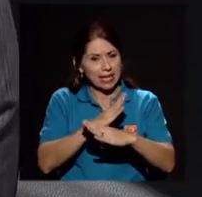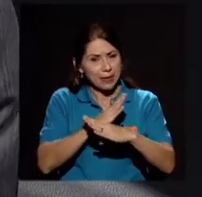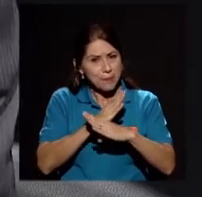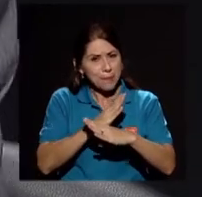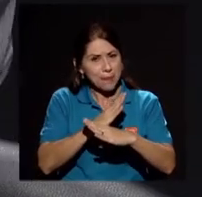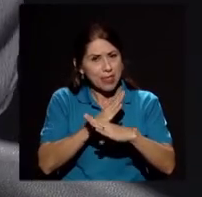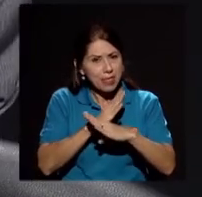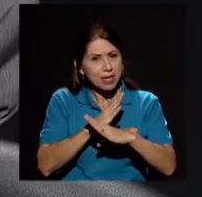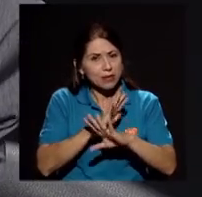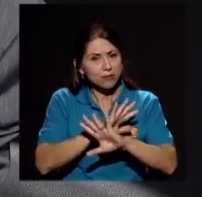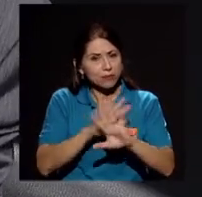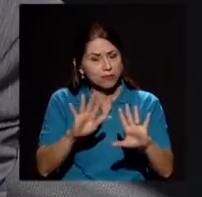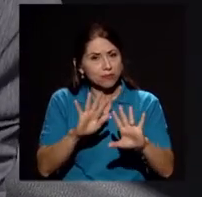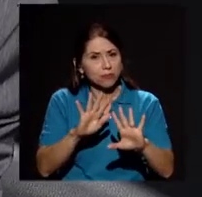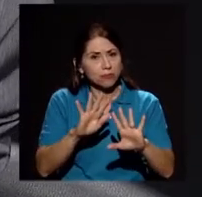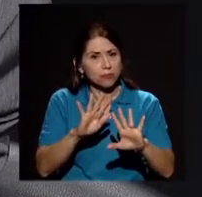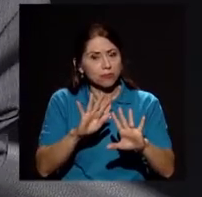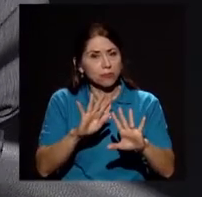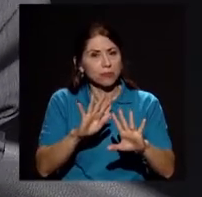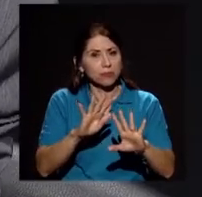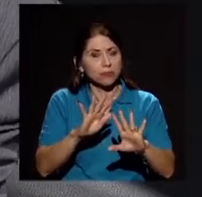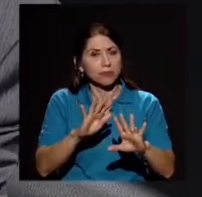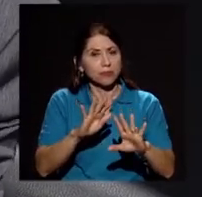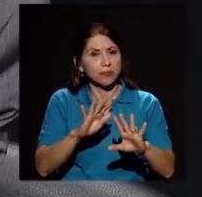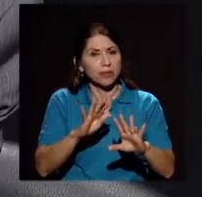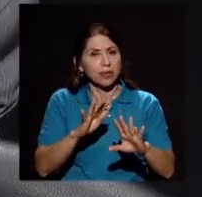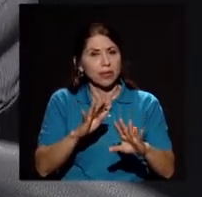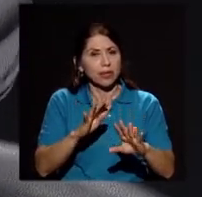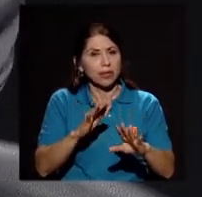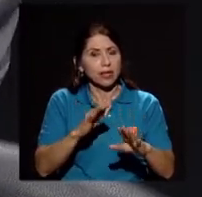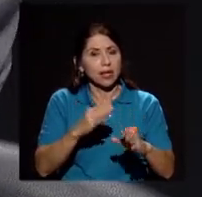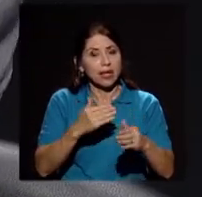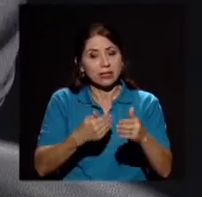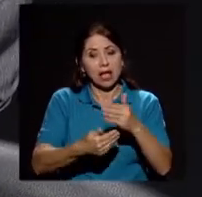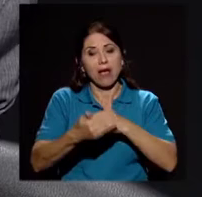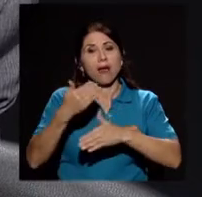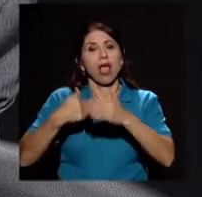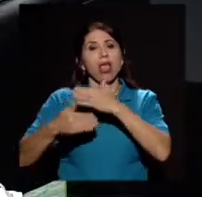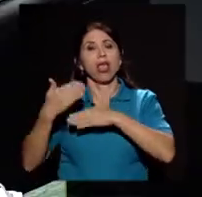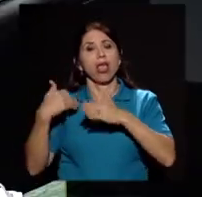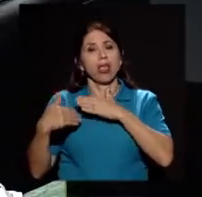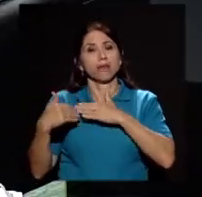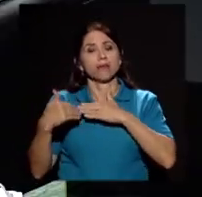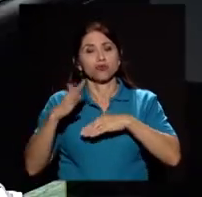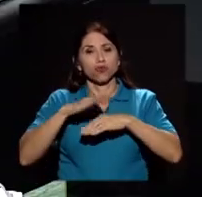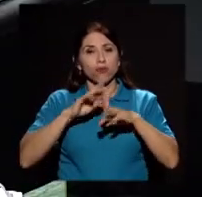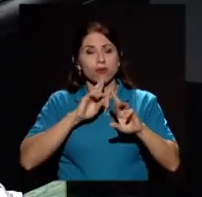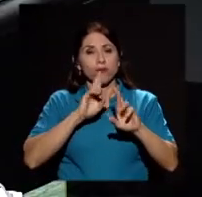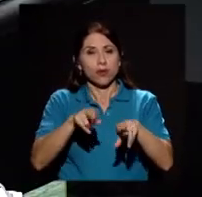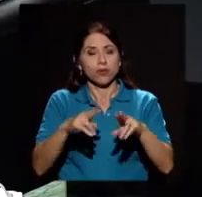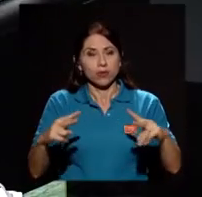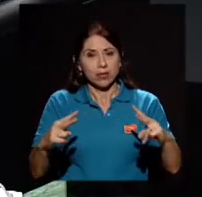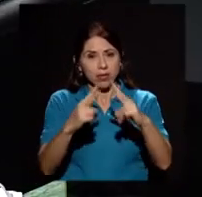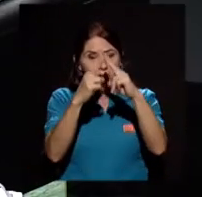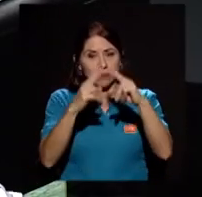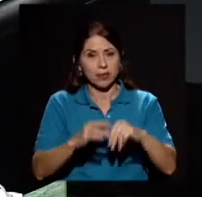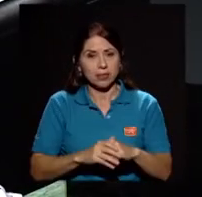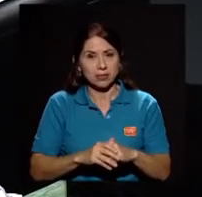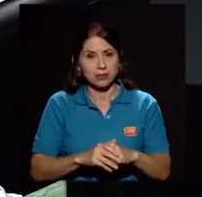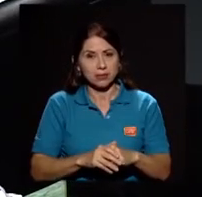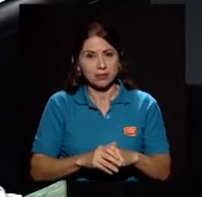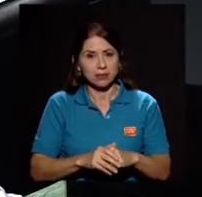sobre lo que los resultados de el país me parece muy importante porque